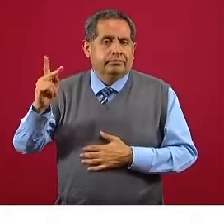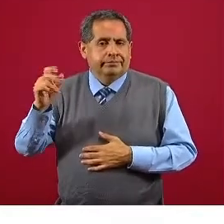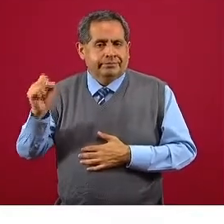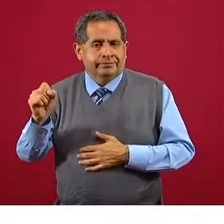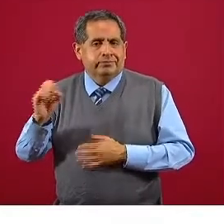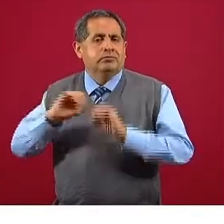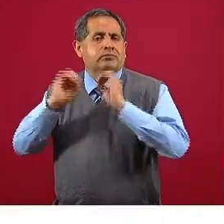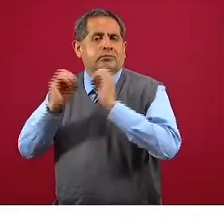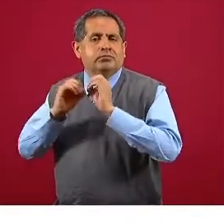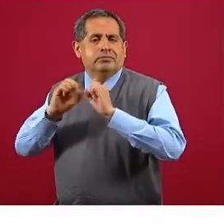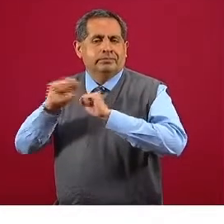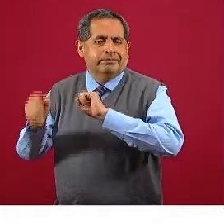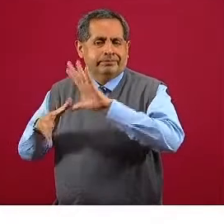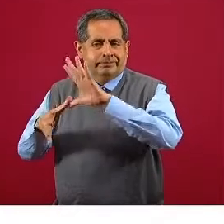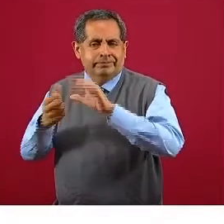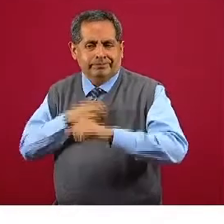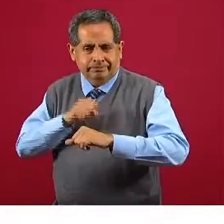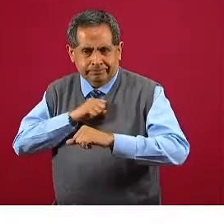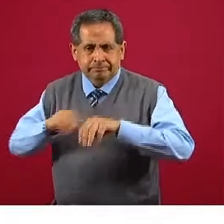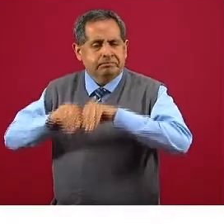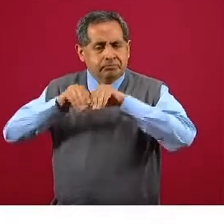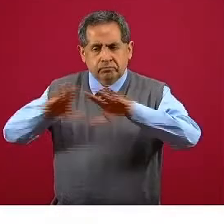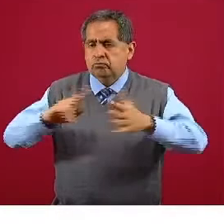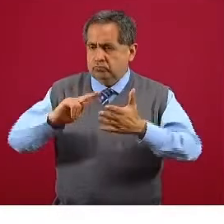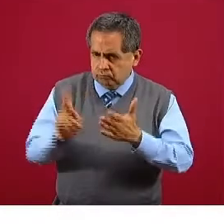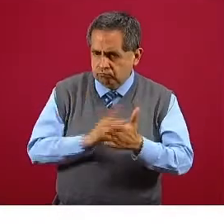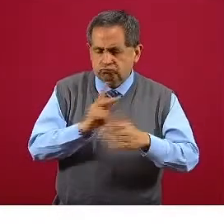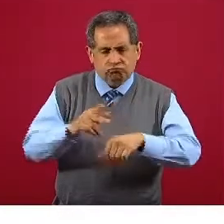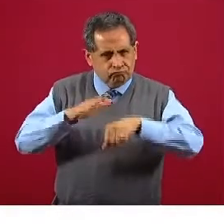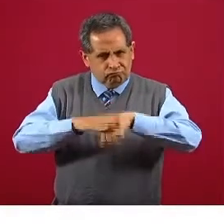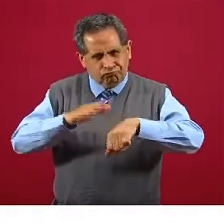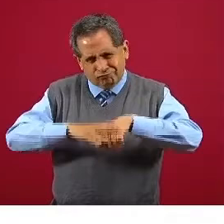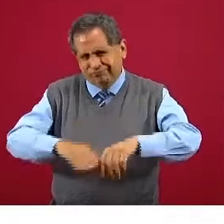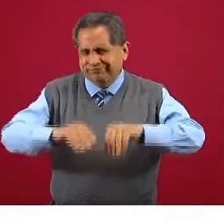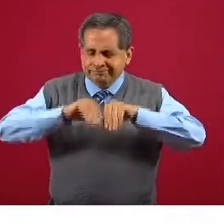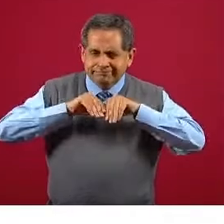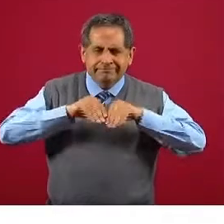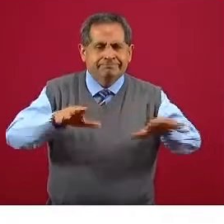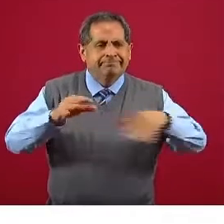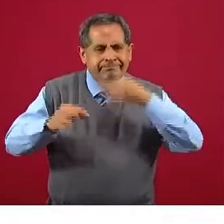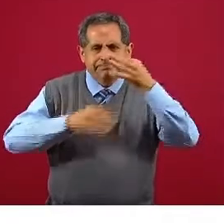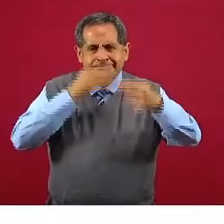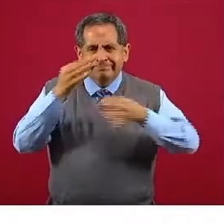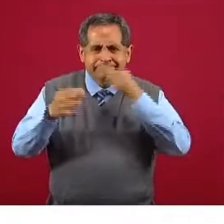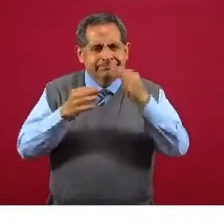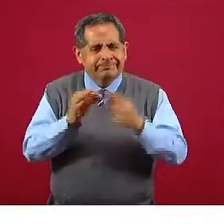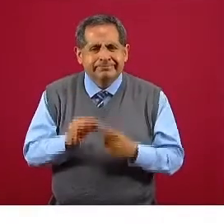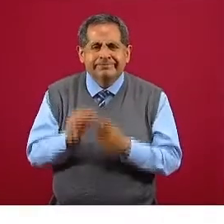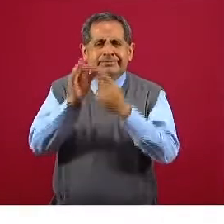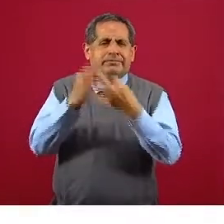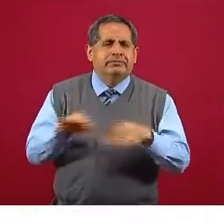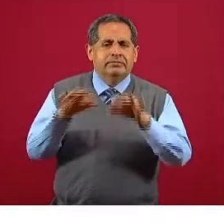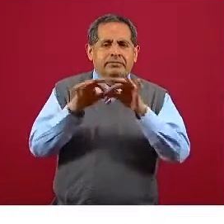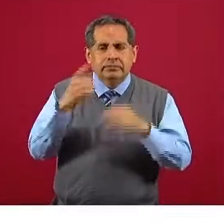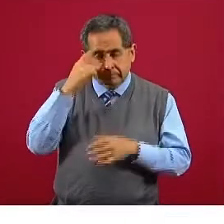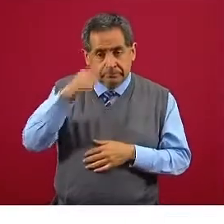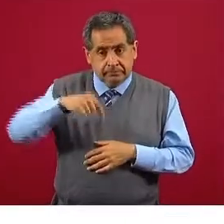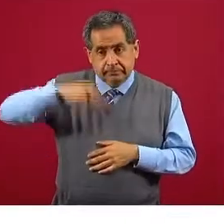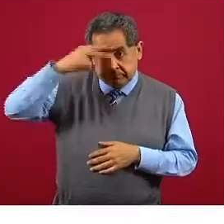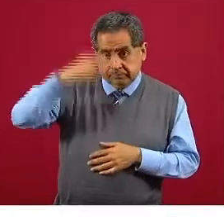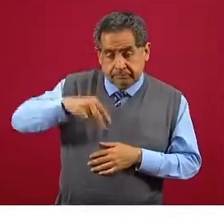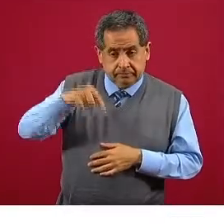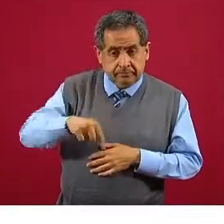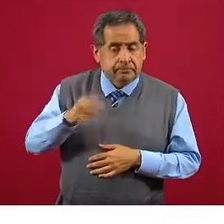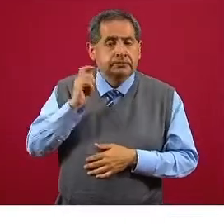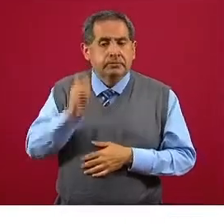Salud, se retoma el mismo y entonces se emiten mensajes específicos para